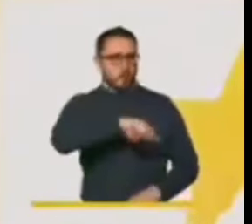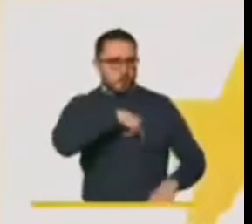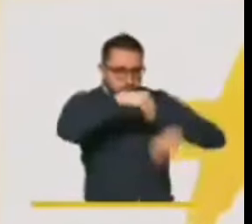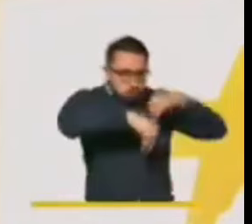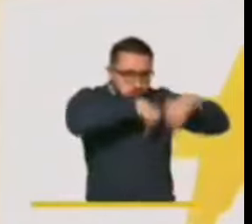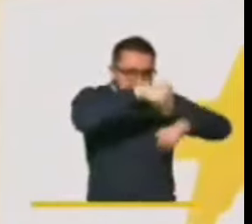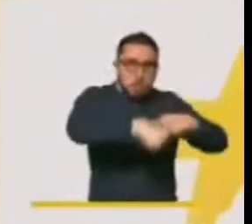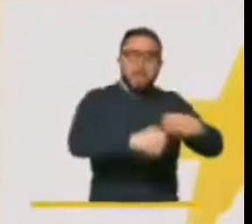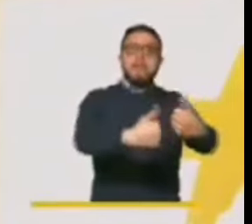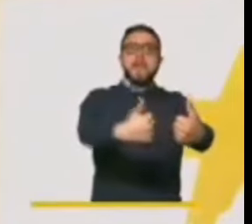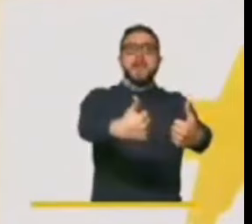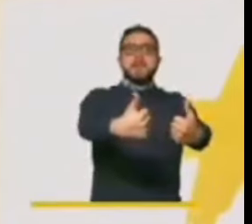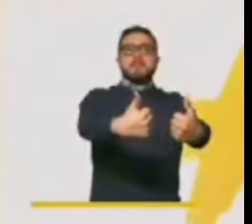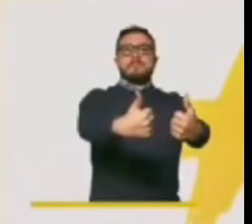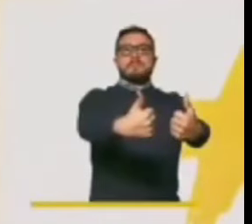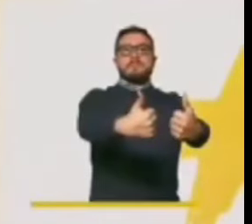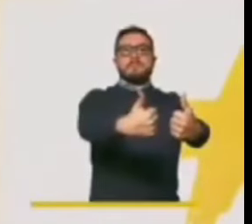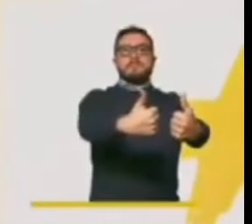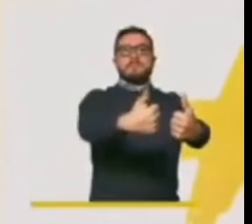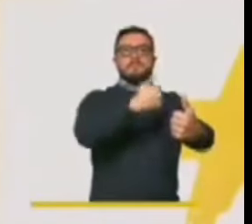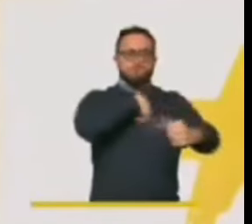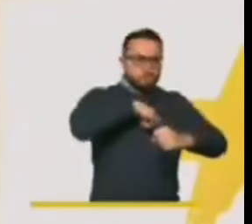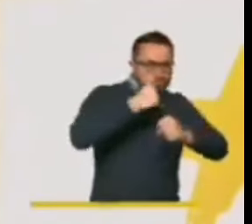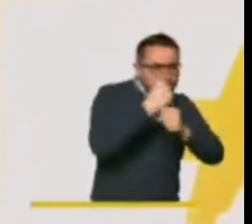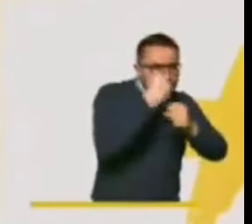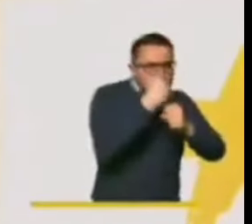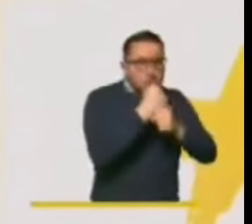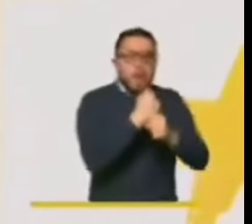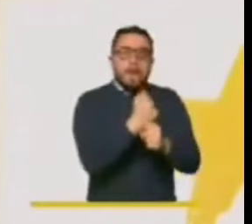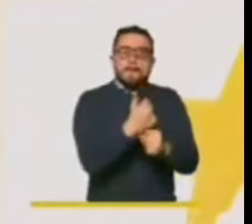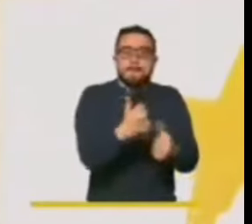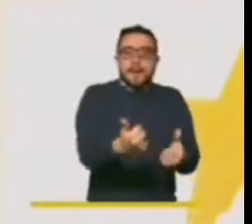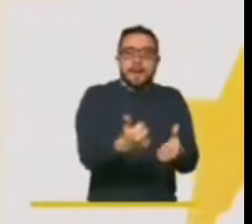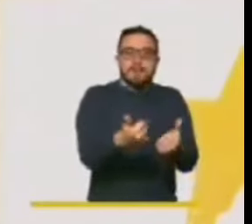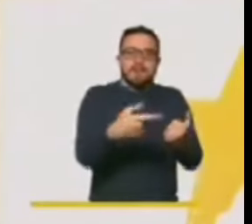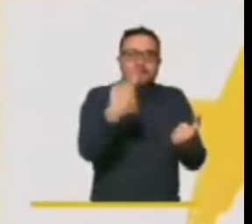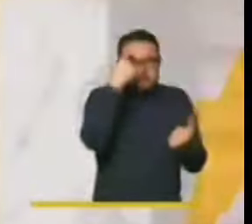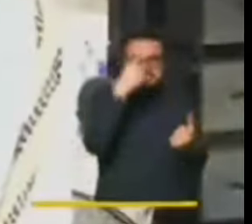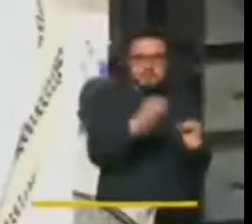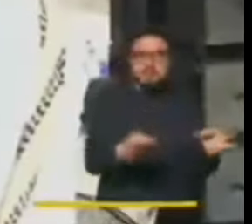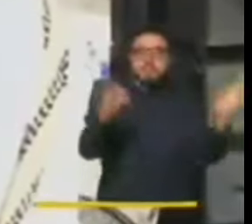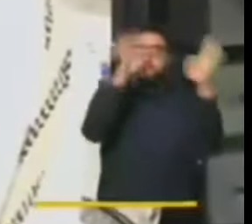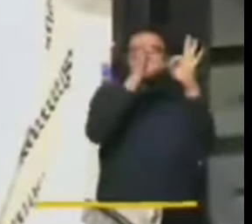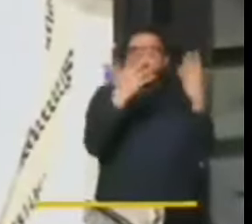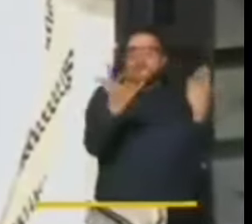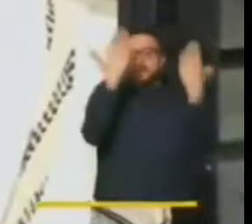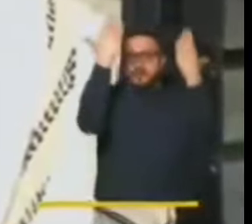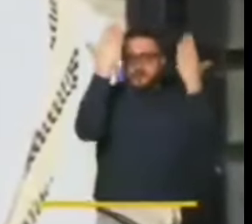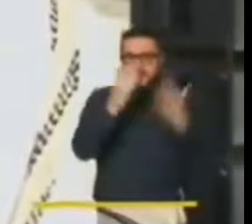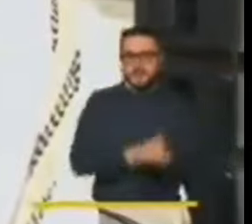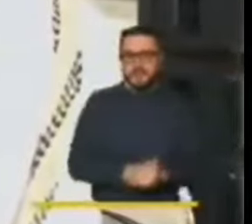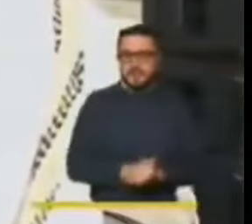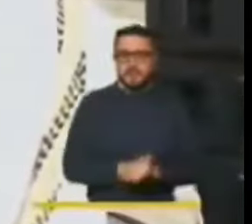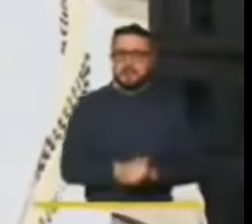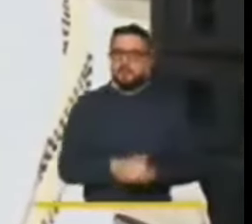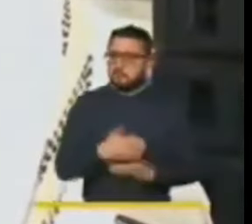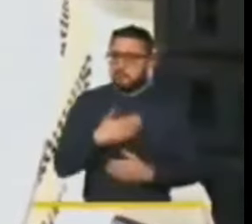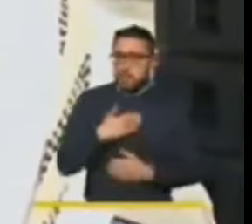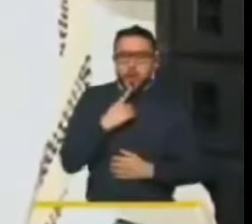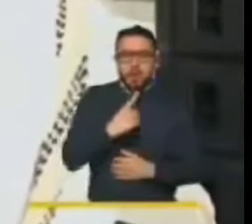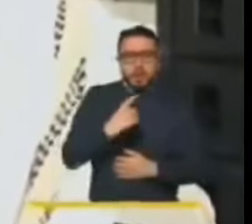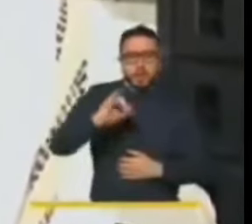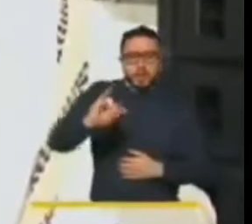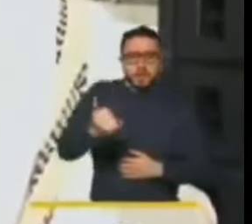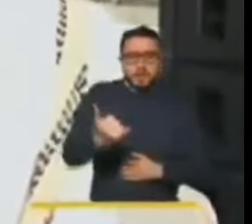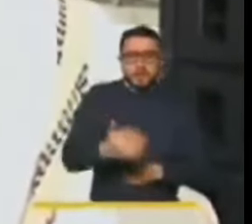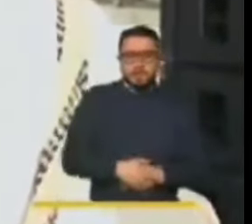haciendo? ¿Será porque tenemos aquí una importancia? Y yo digo sí, ¿por qué no?